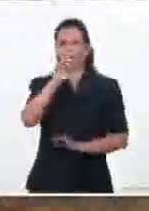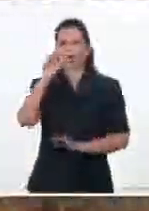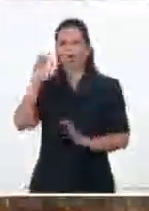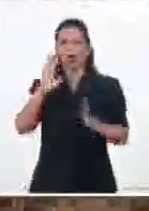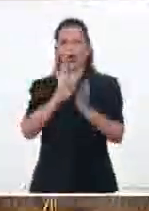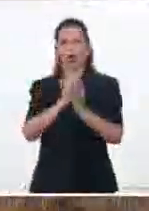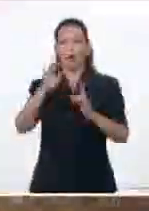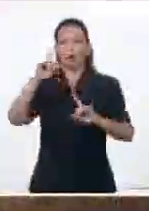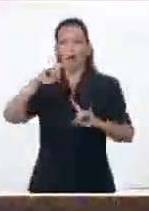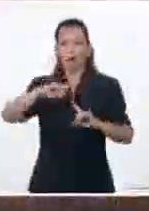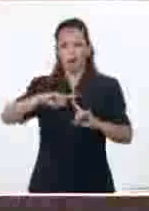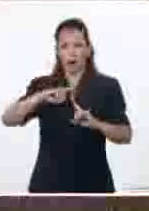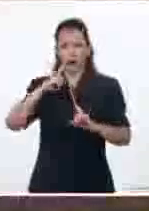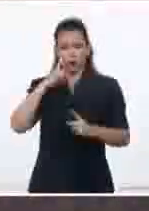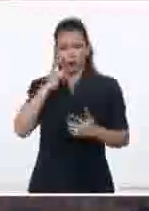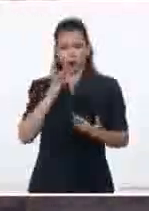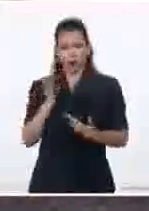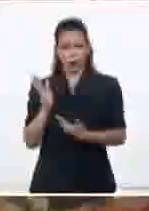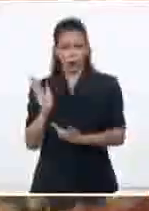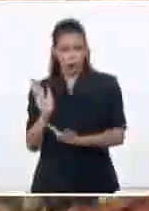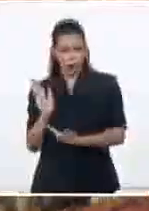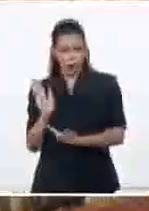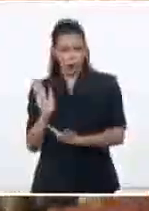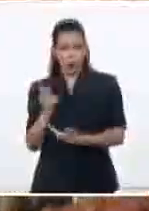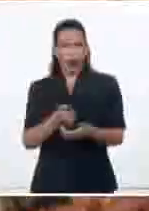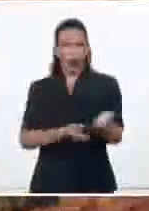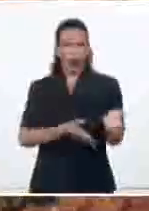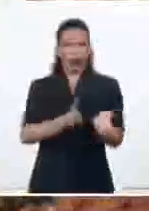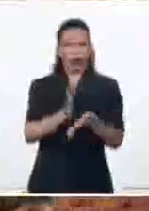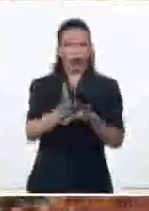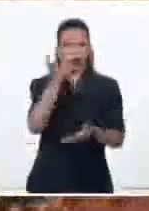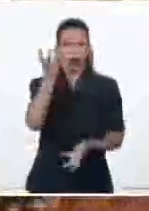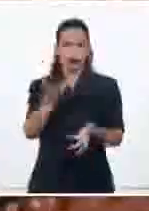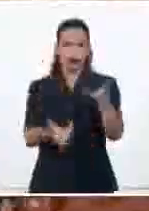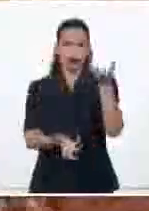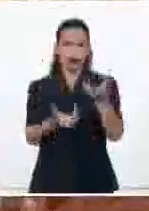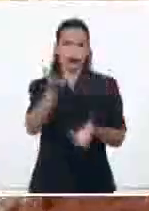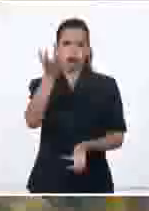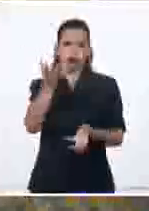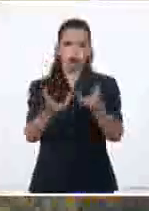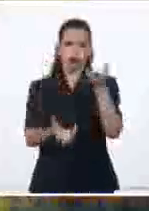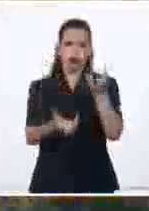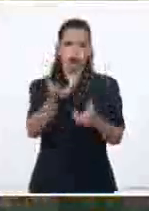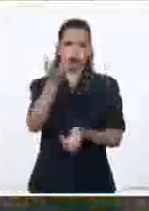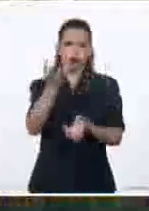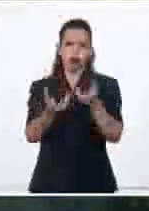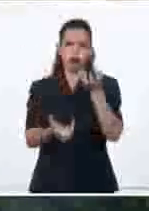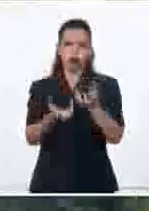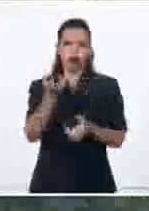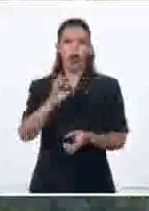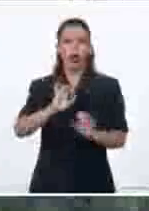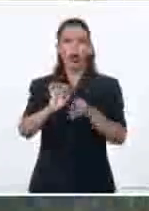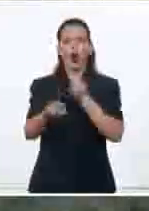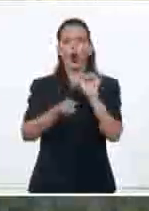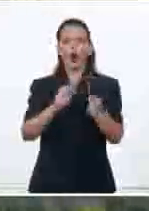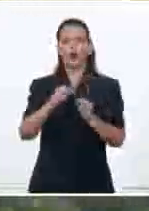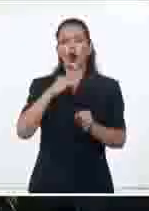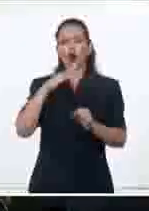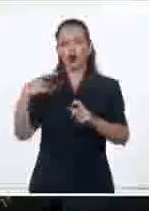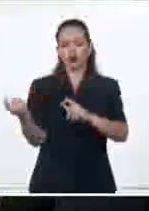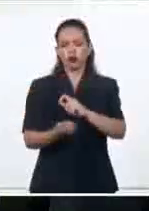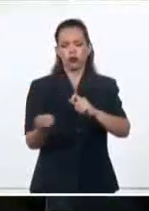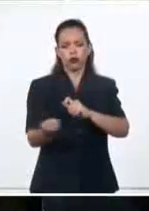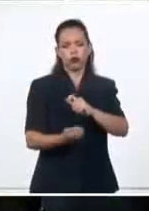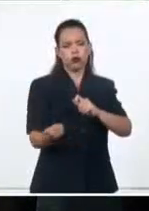siempre se va a observar por estos días todavía quemando y el control se va a realizar con trochas cortafuego para que no pueda bajar. En las otras